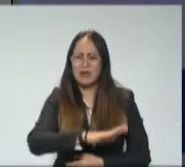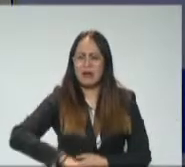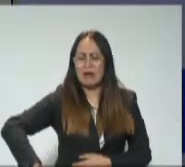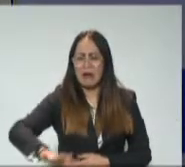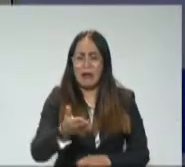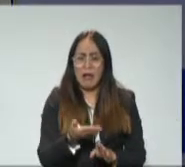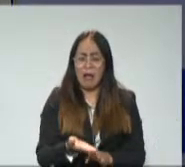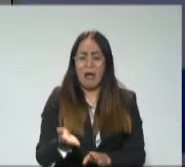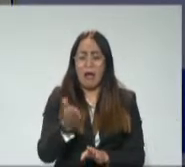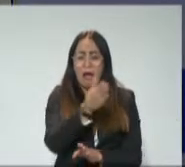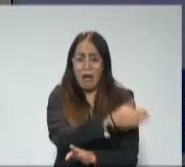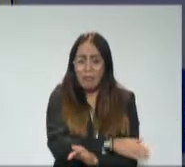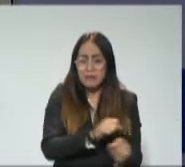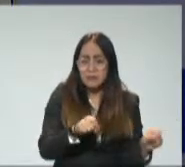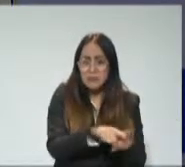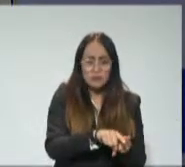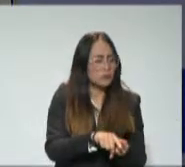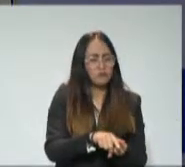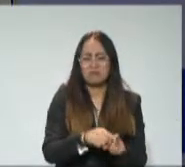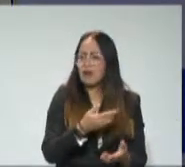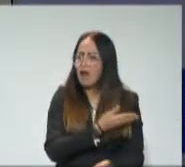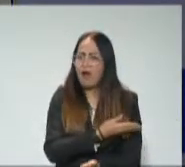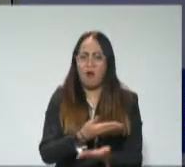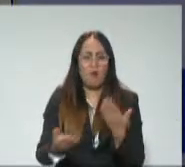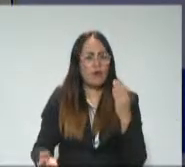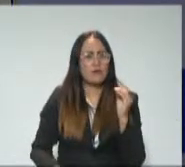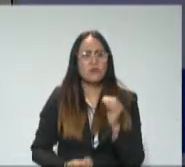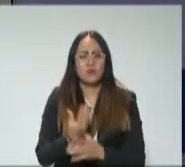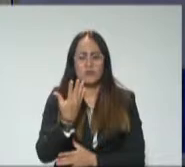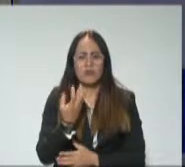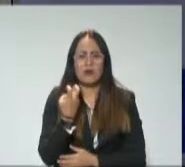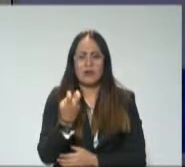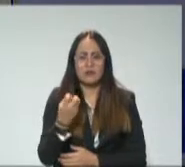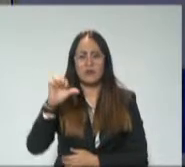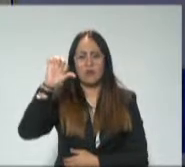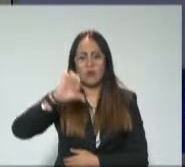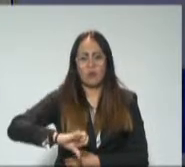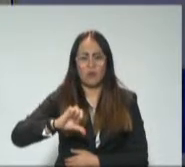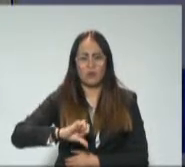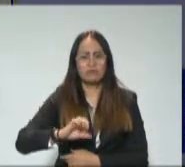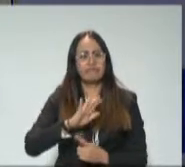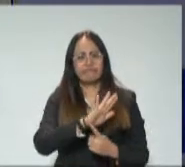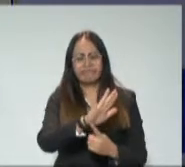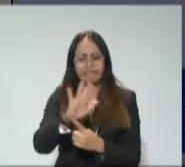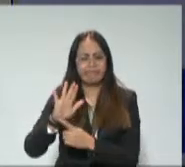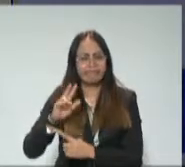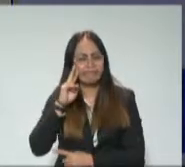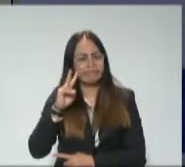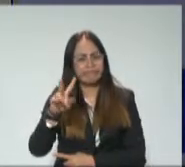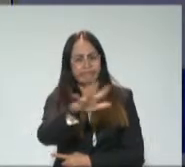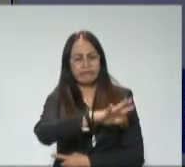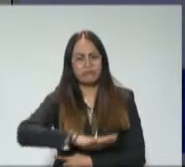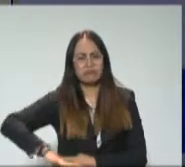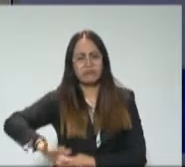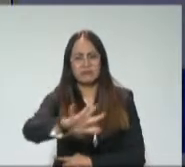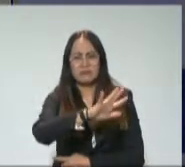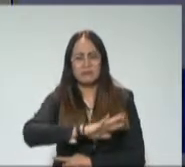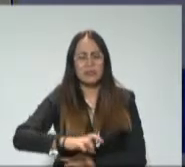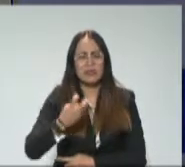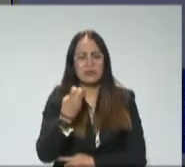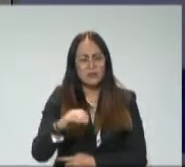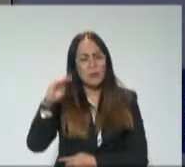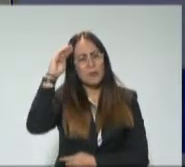sin precedentes es el que se pone de manifiesto eh hoy y eh que tiene que partir de la